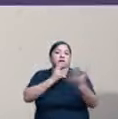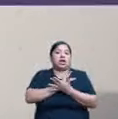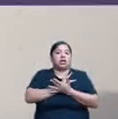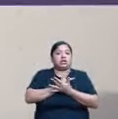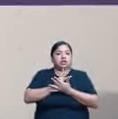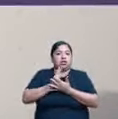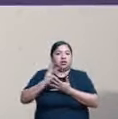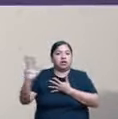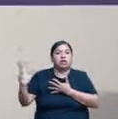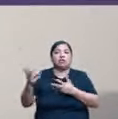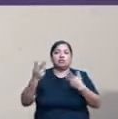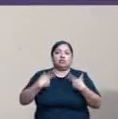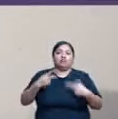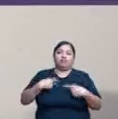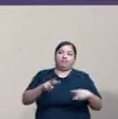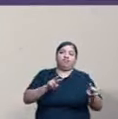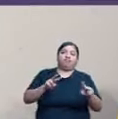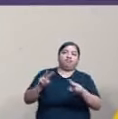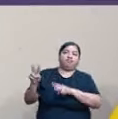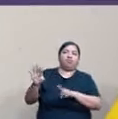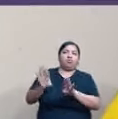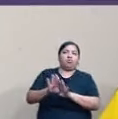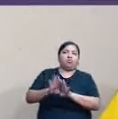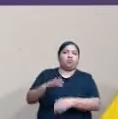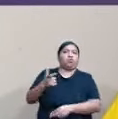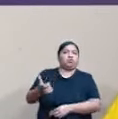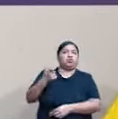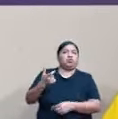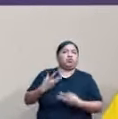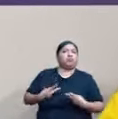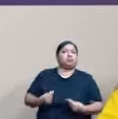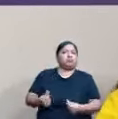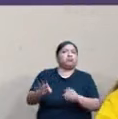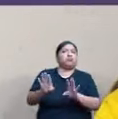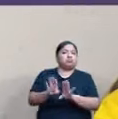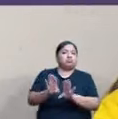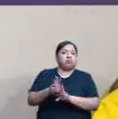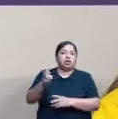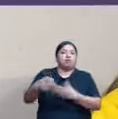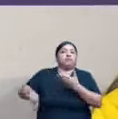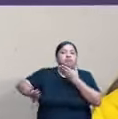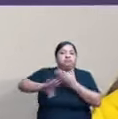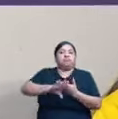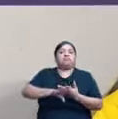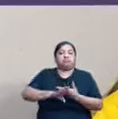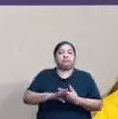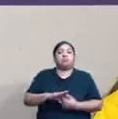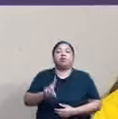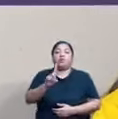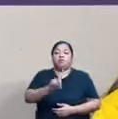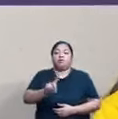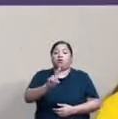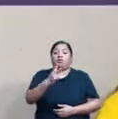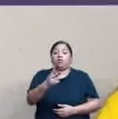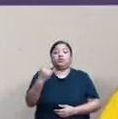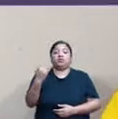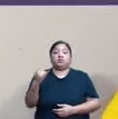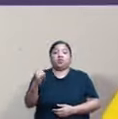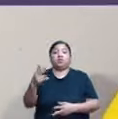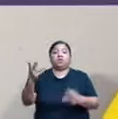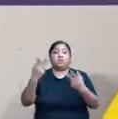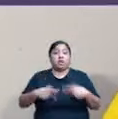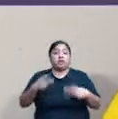a los ciudadanos no nos queda claro de dónde está saliendo el dinero, son una nueva ofensa para todos. El domingo 2 de junio, nuestro pueblo